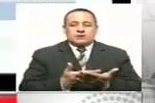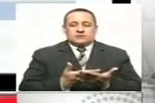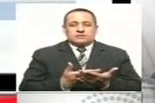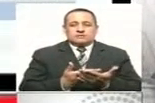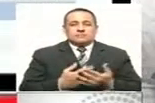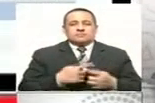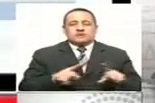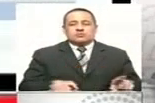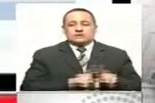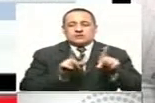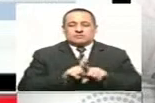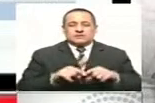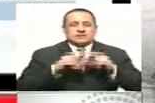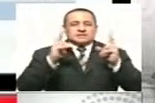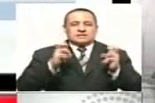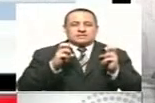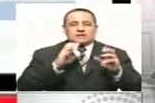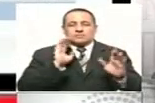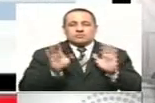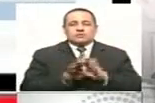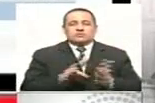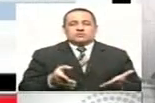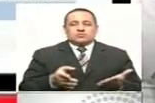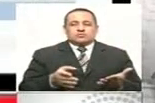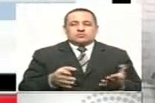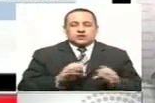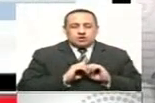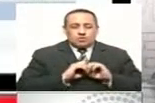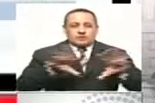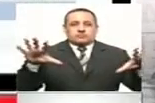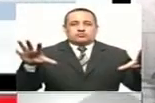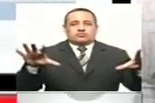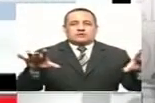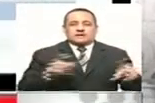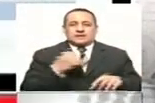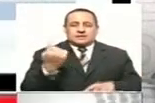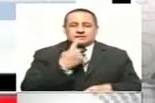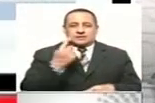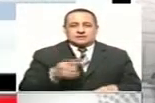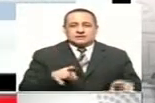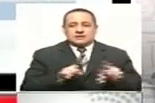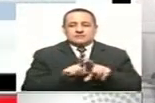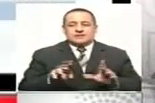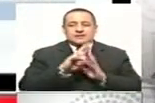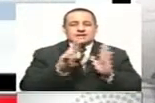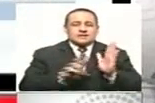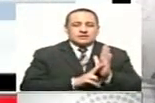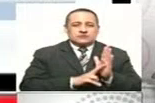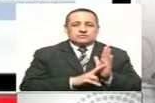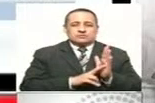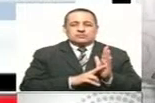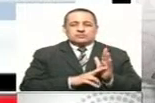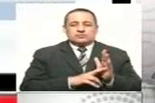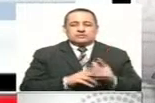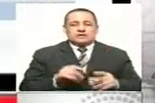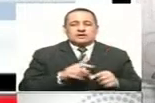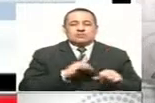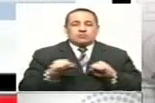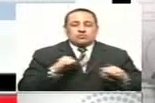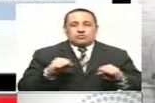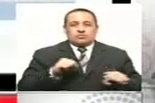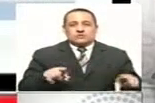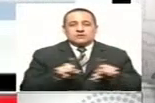en relación a temas de coyuntura, emergencias sanitarias, desastres de